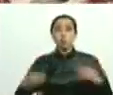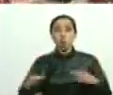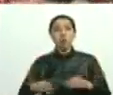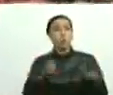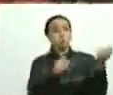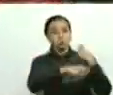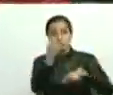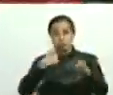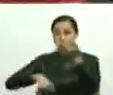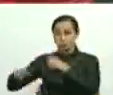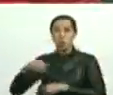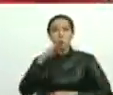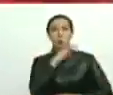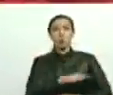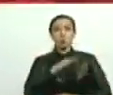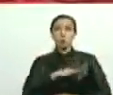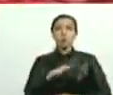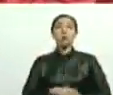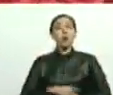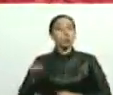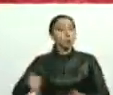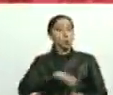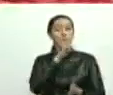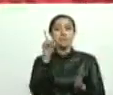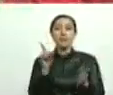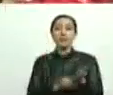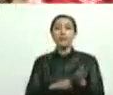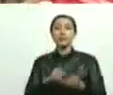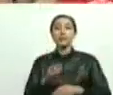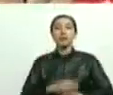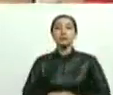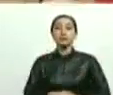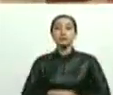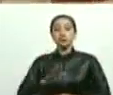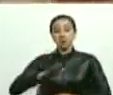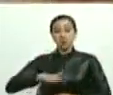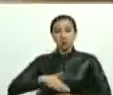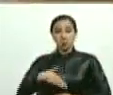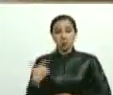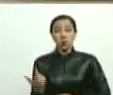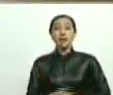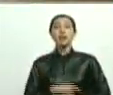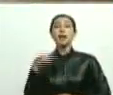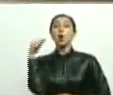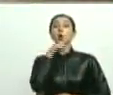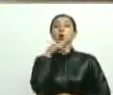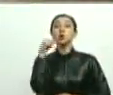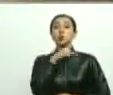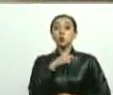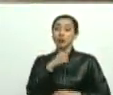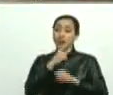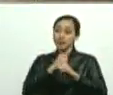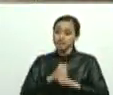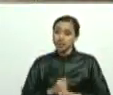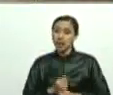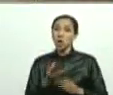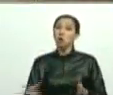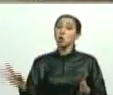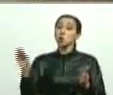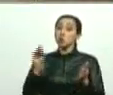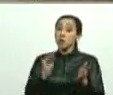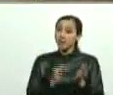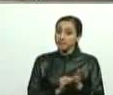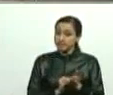social al 100%. Y poder en octubre aspirar al regreso seguro